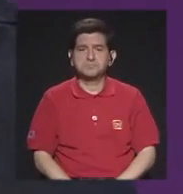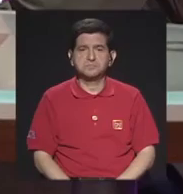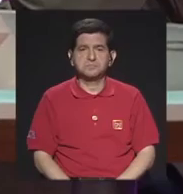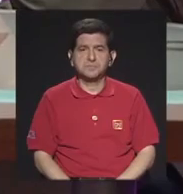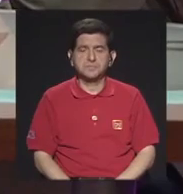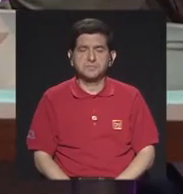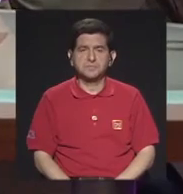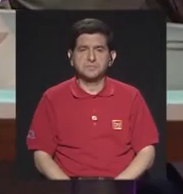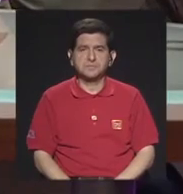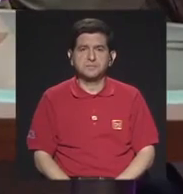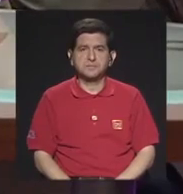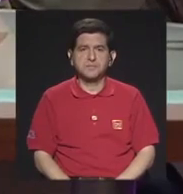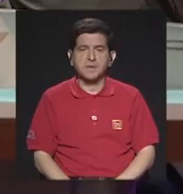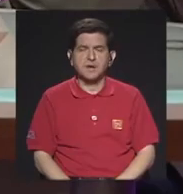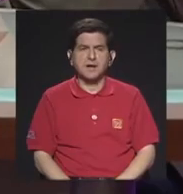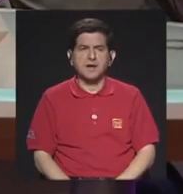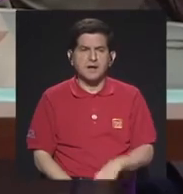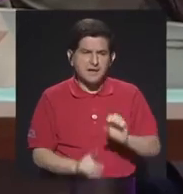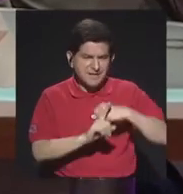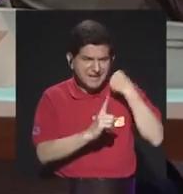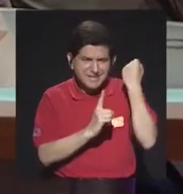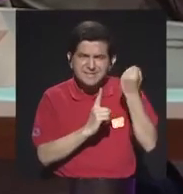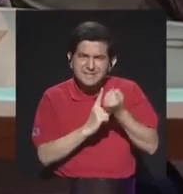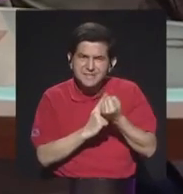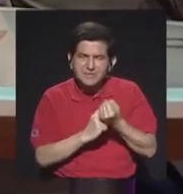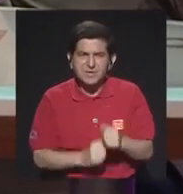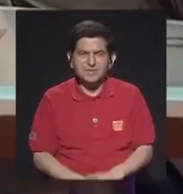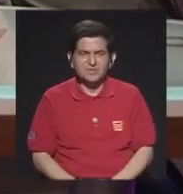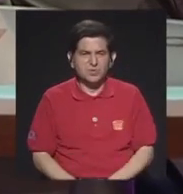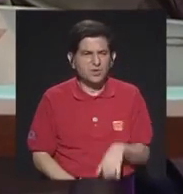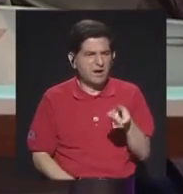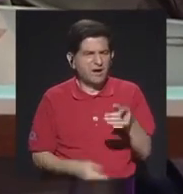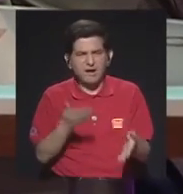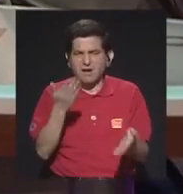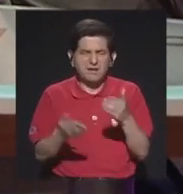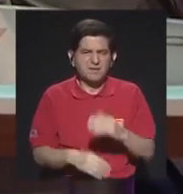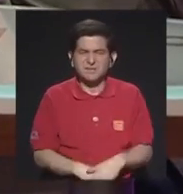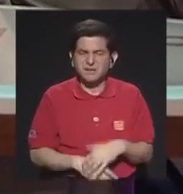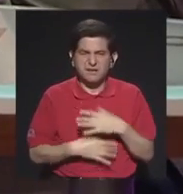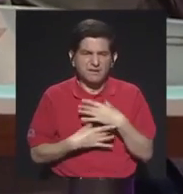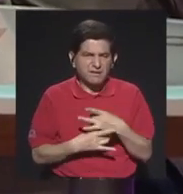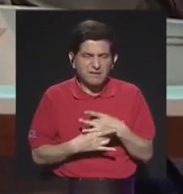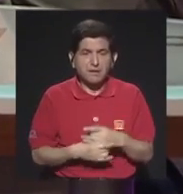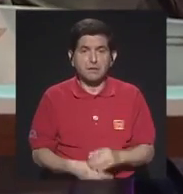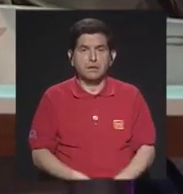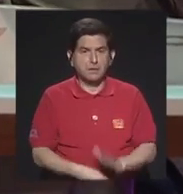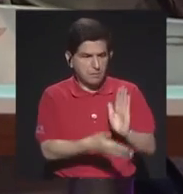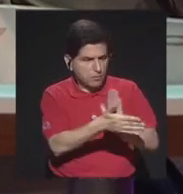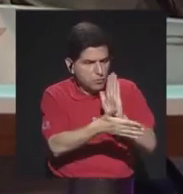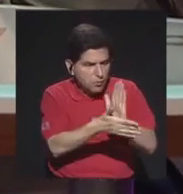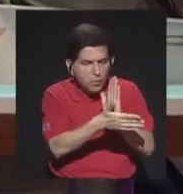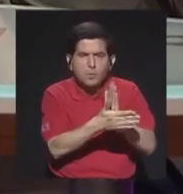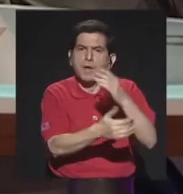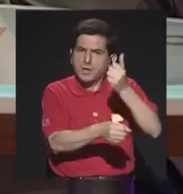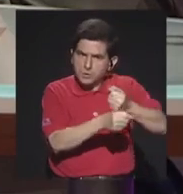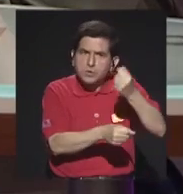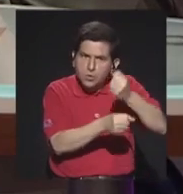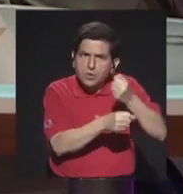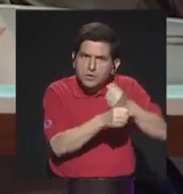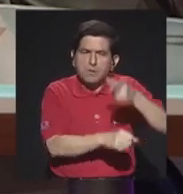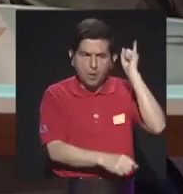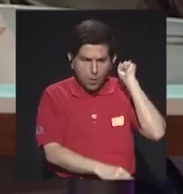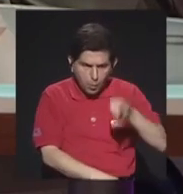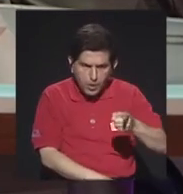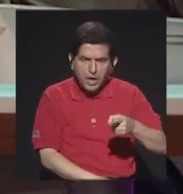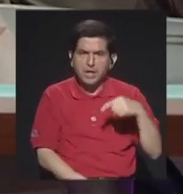pues provocó también desánimo porque la agenda es un documento de trabajo que debe ser